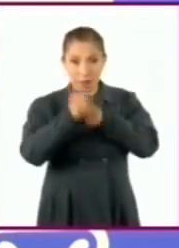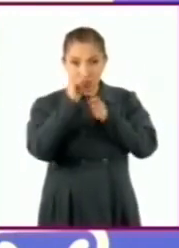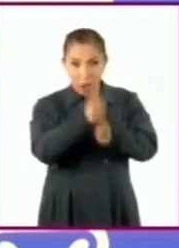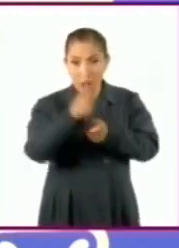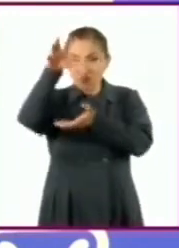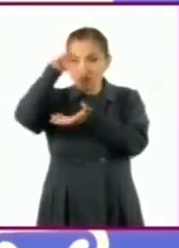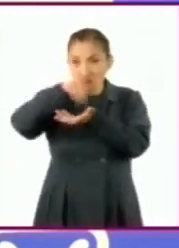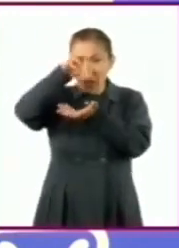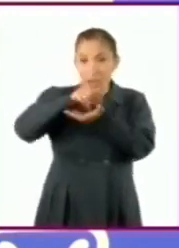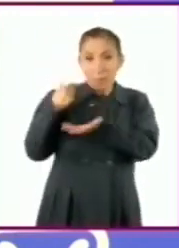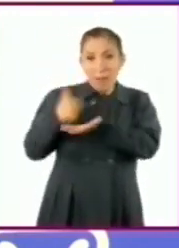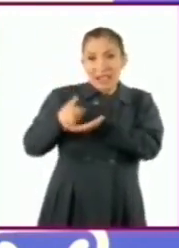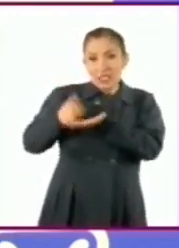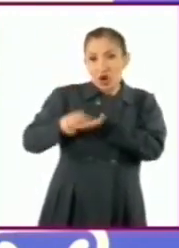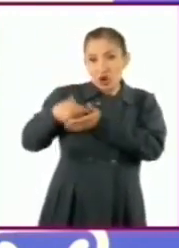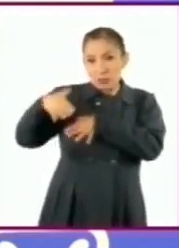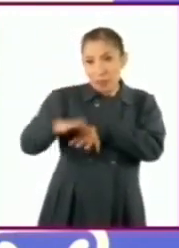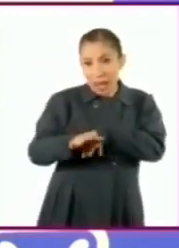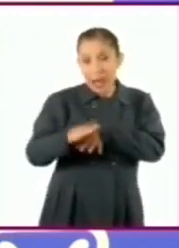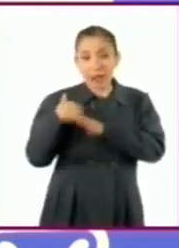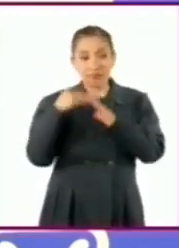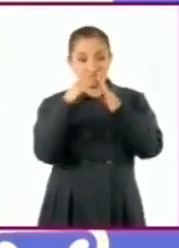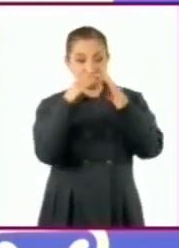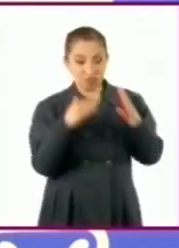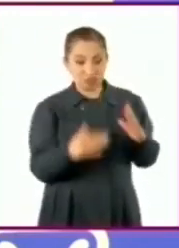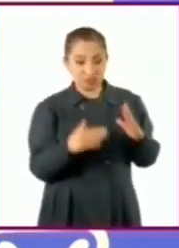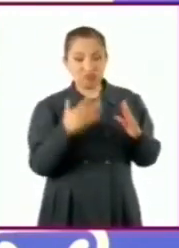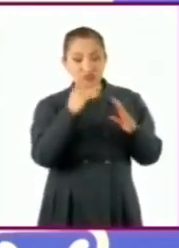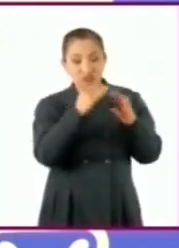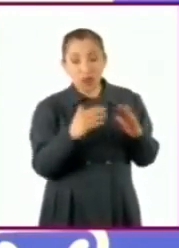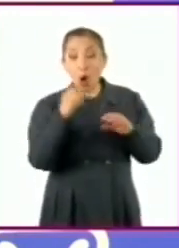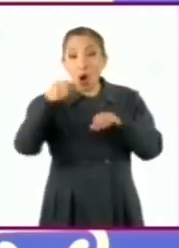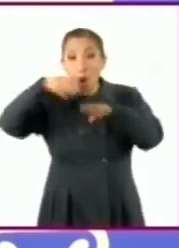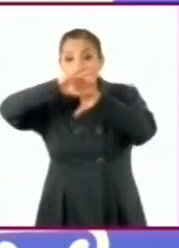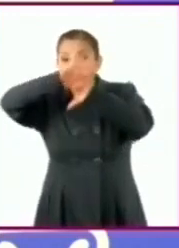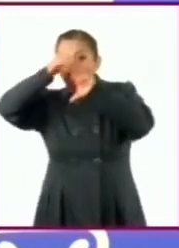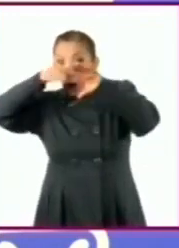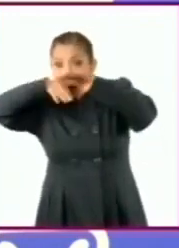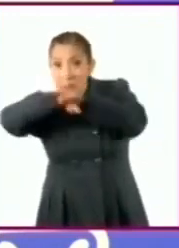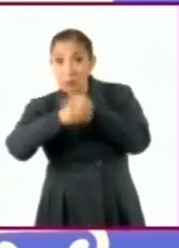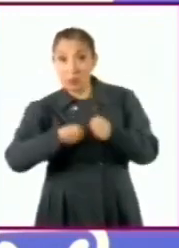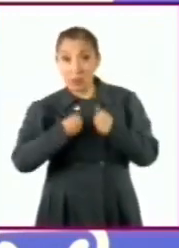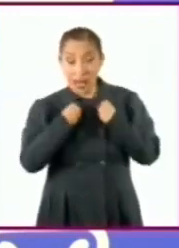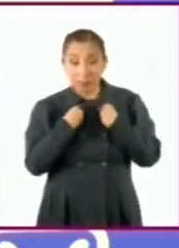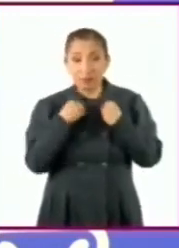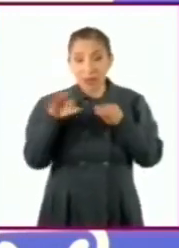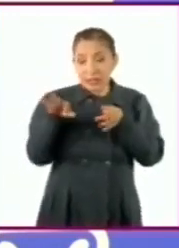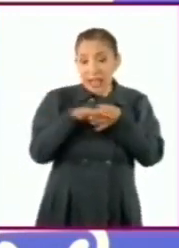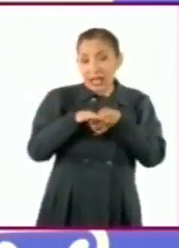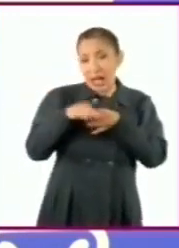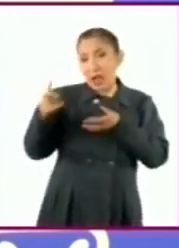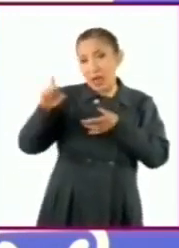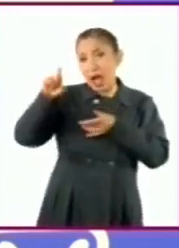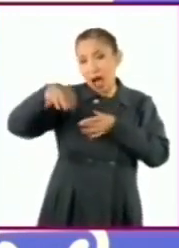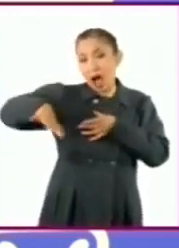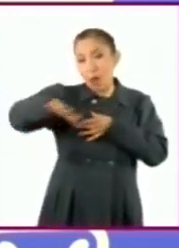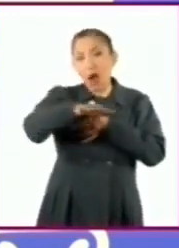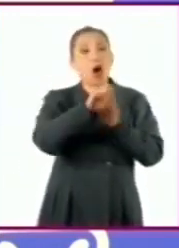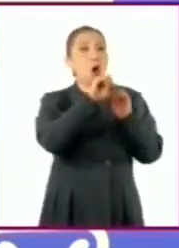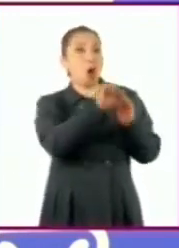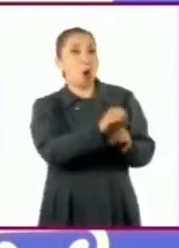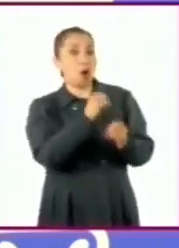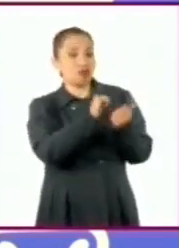y marisqueo, habitaciones en campamentos al aire libre o en cuevas, regularmente próximos a fuentes de agua, así como un